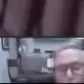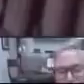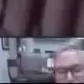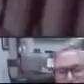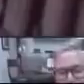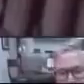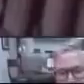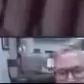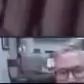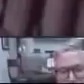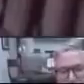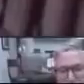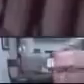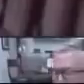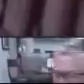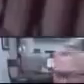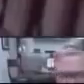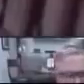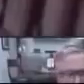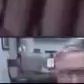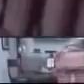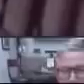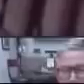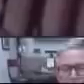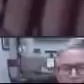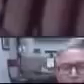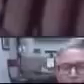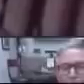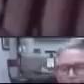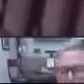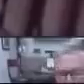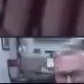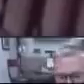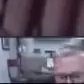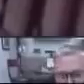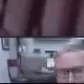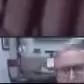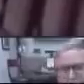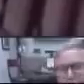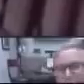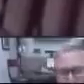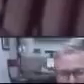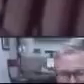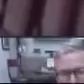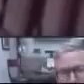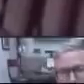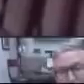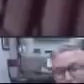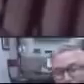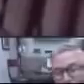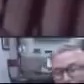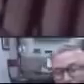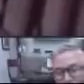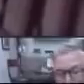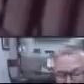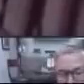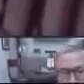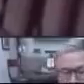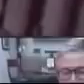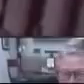de estas cosas bienvenido sea pero que vamos a prestar el púlpito para que den sus ponencias la respuesta seria no